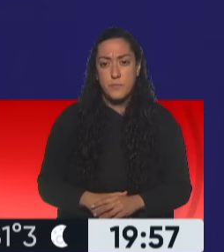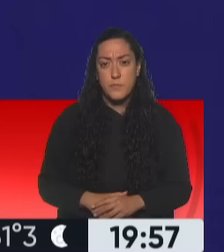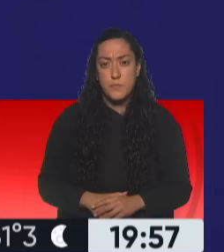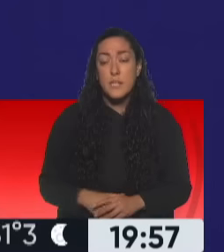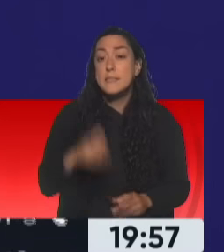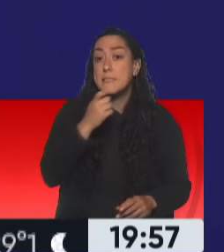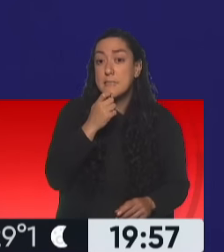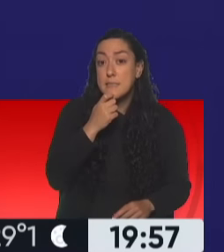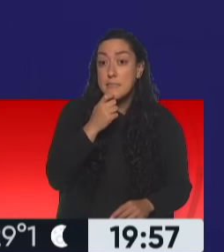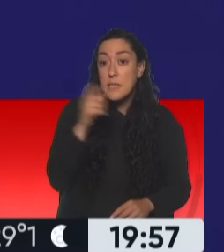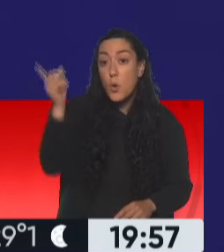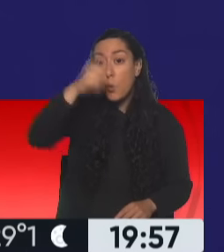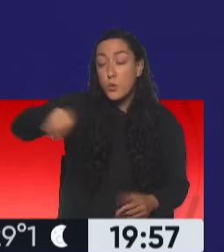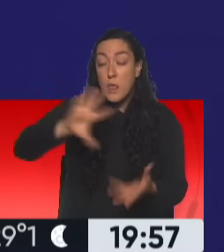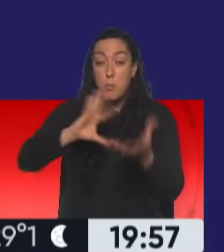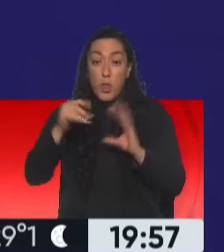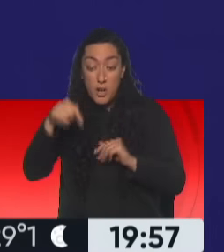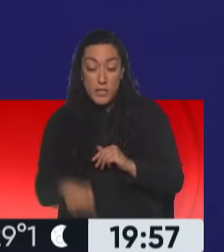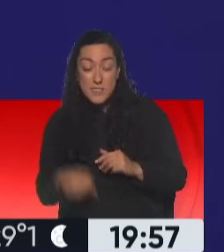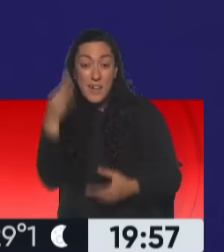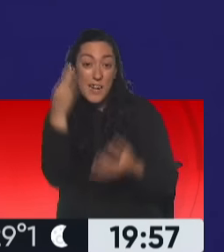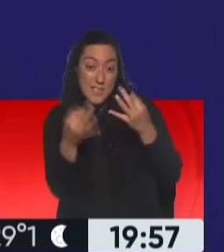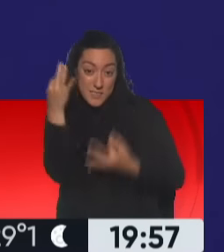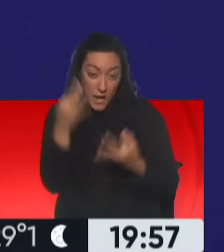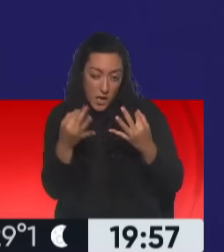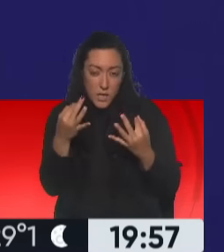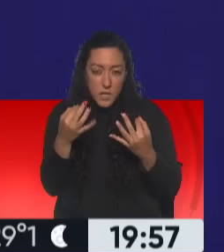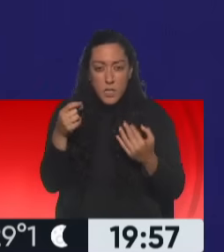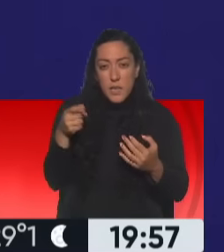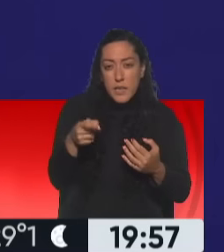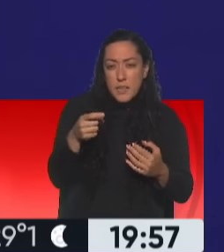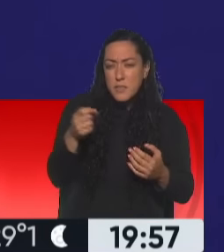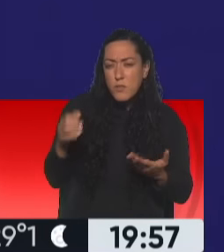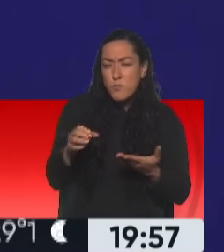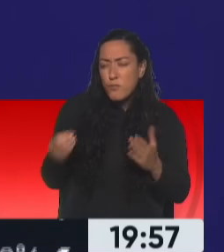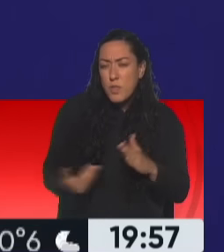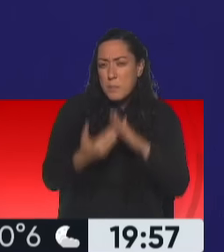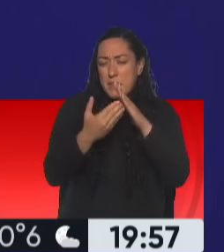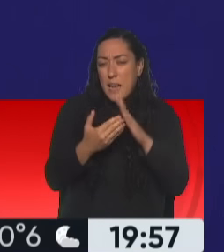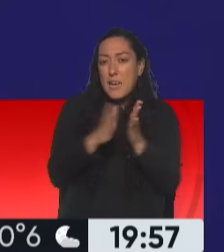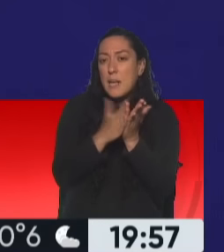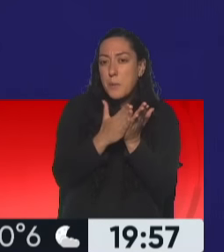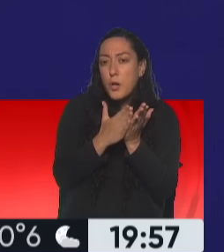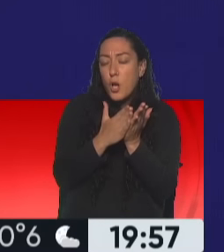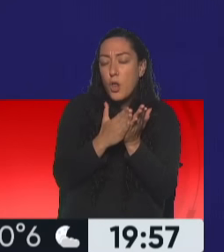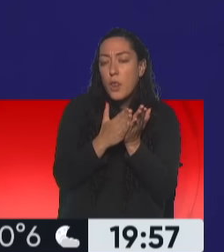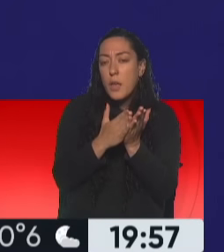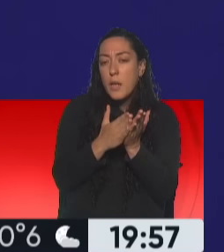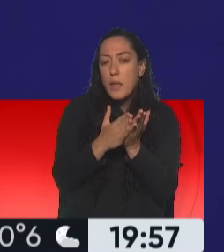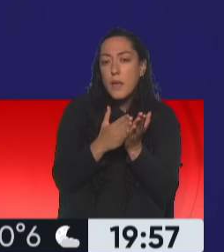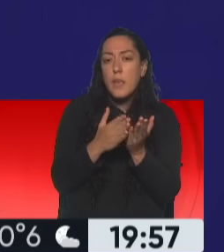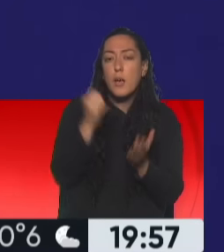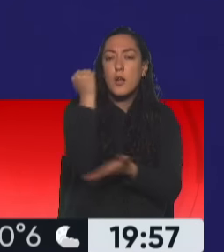si ustedes miran este modelo, miren, es bastante elemental. Hay un libro de macroeconomía